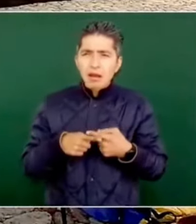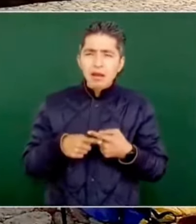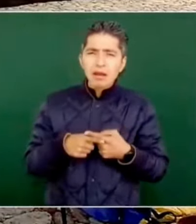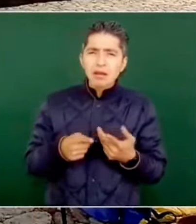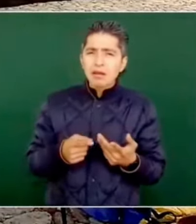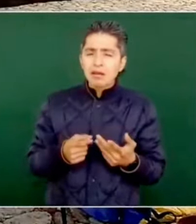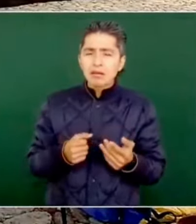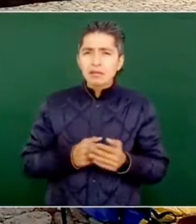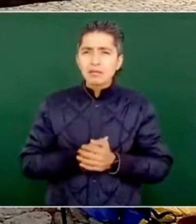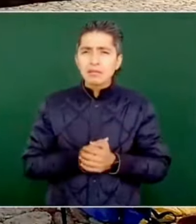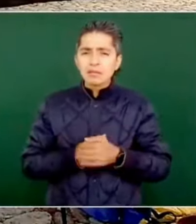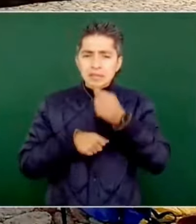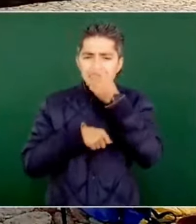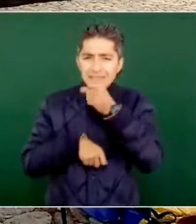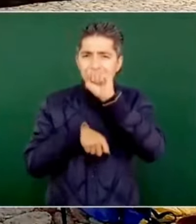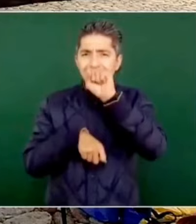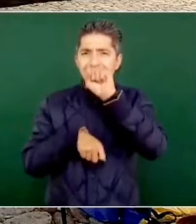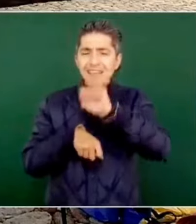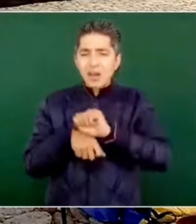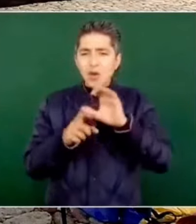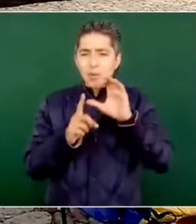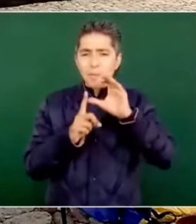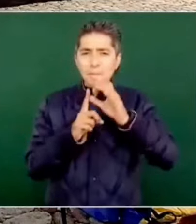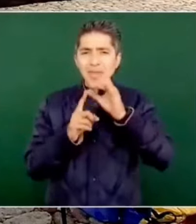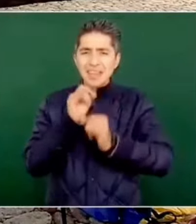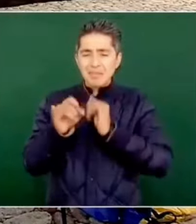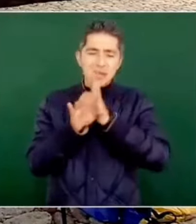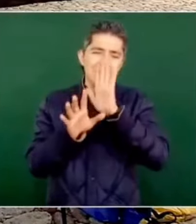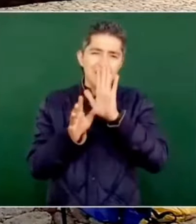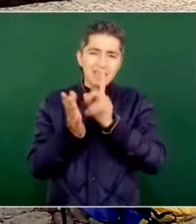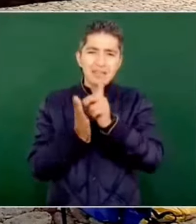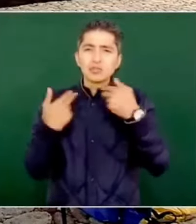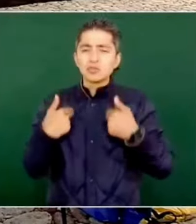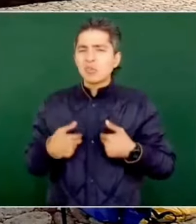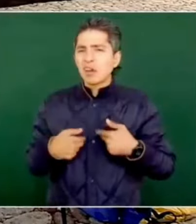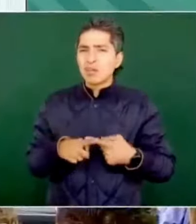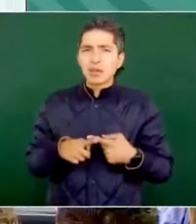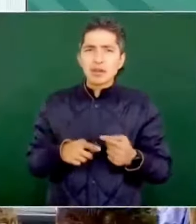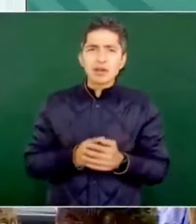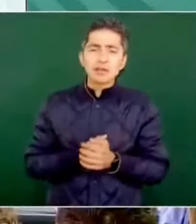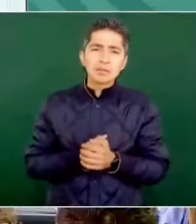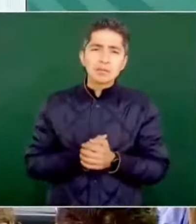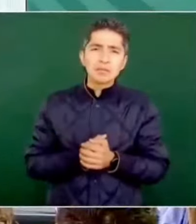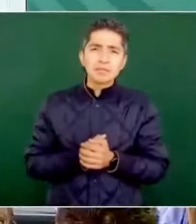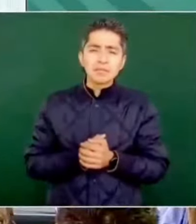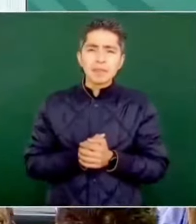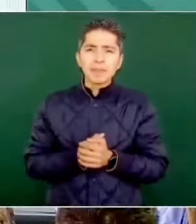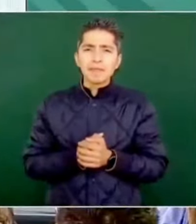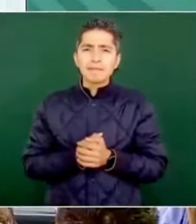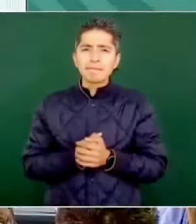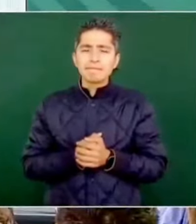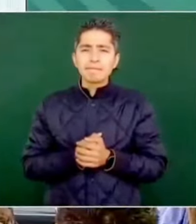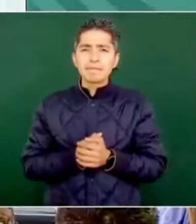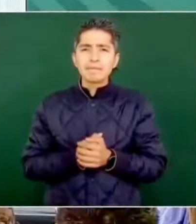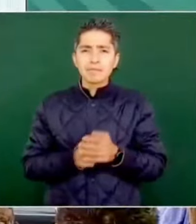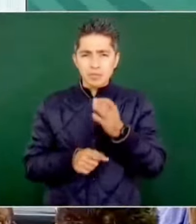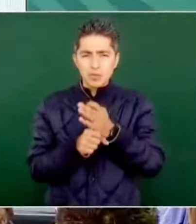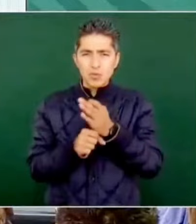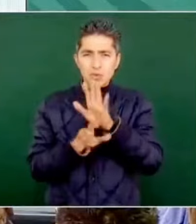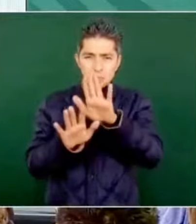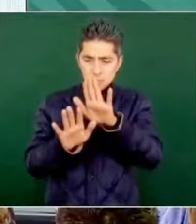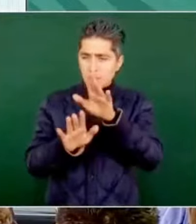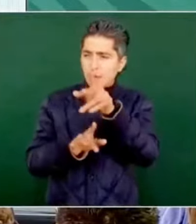el secretario de la Comisión Interamericana de Derechos Humanos ahorita Van Van a